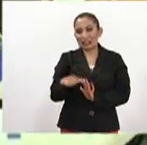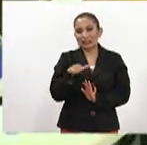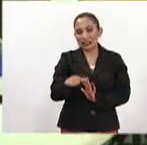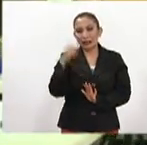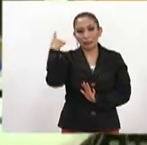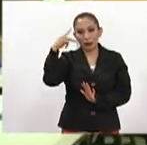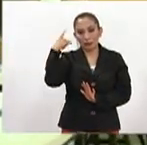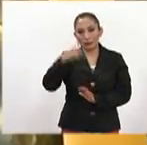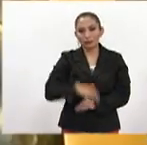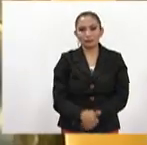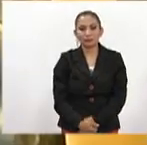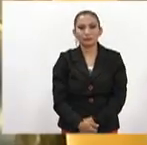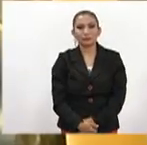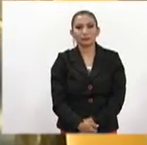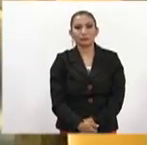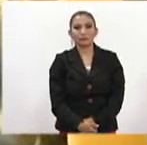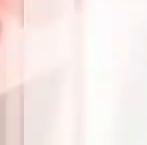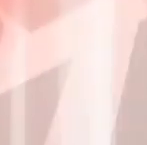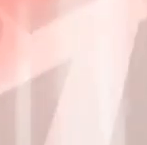12,616 en Puebla.